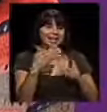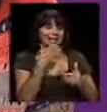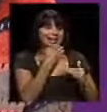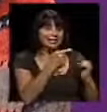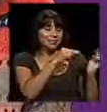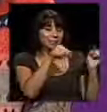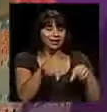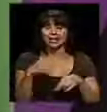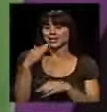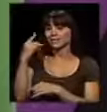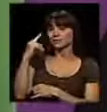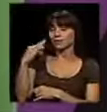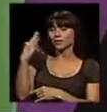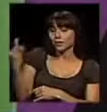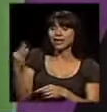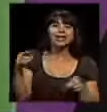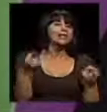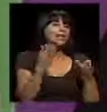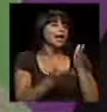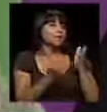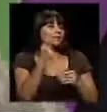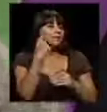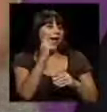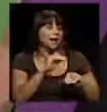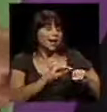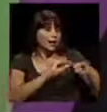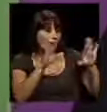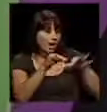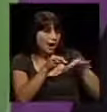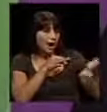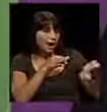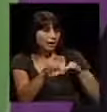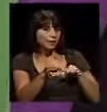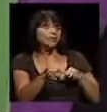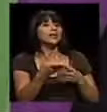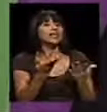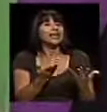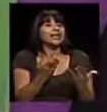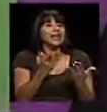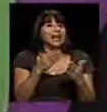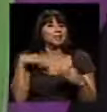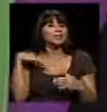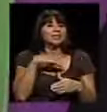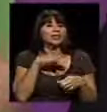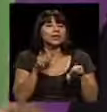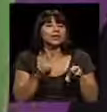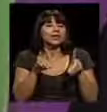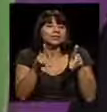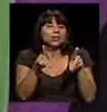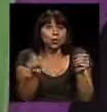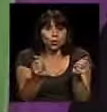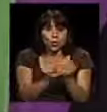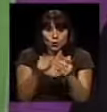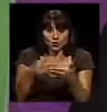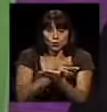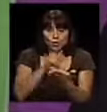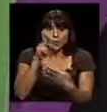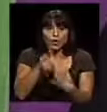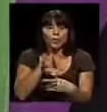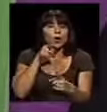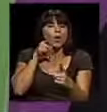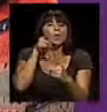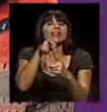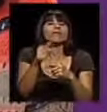invitación. Viviana, tal vez para aclarar, ¿cuál es a grandes rasgos el objetivo que tiene el Ministerio de Educación con implementar este nuevo programa?